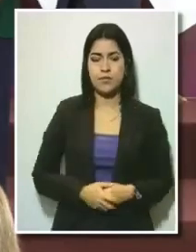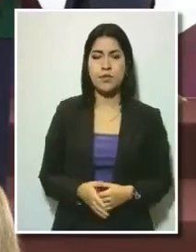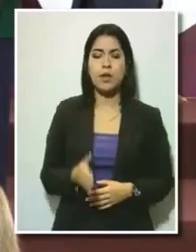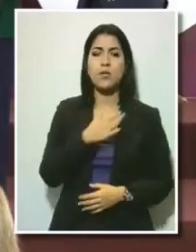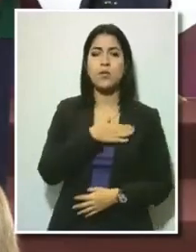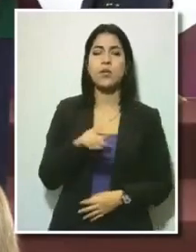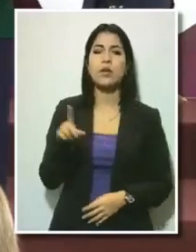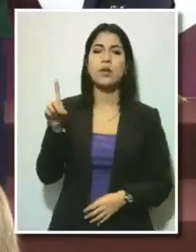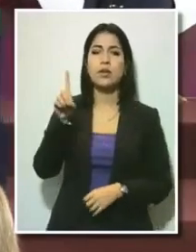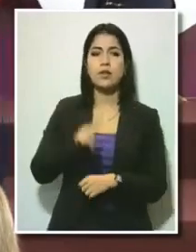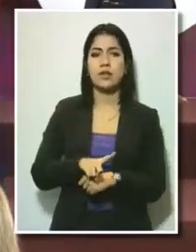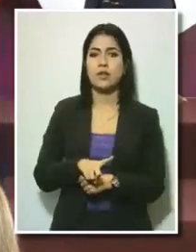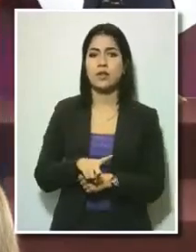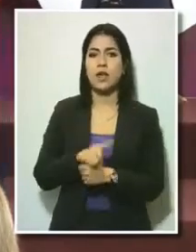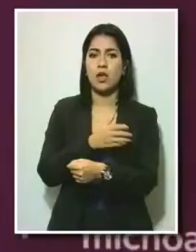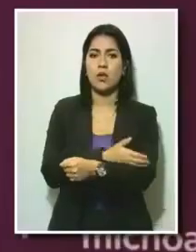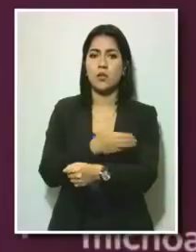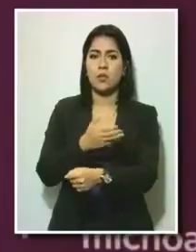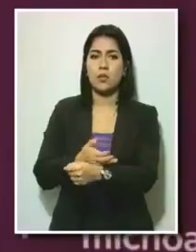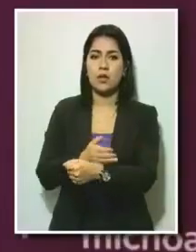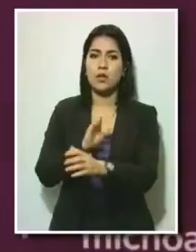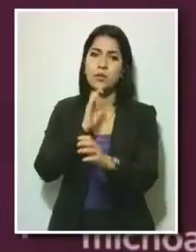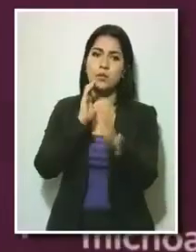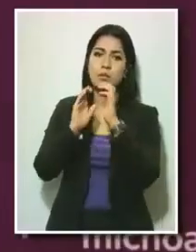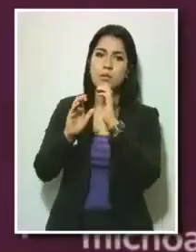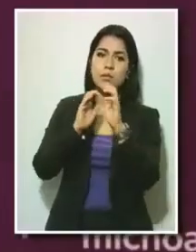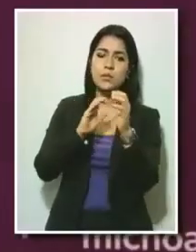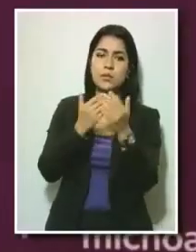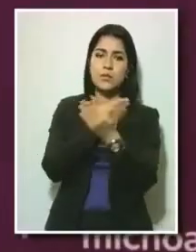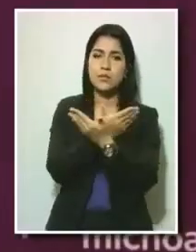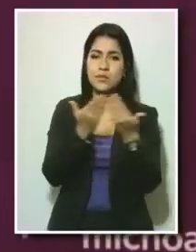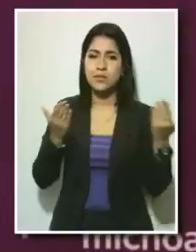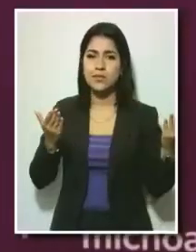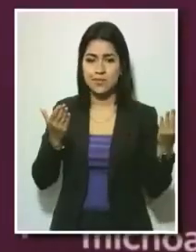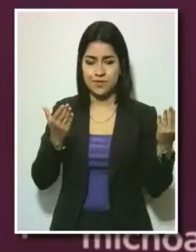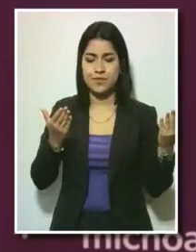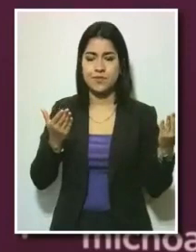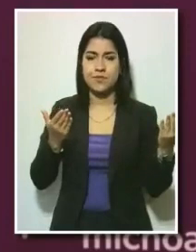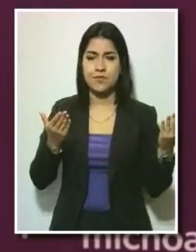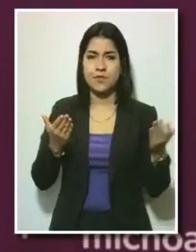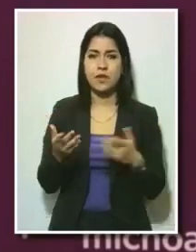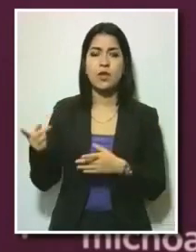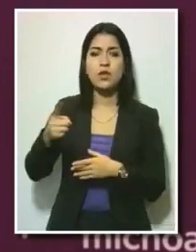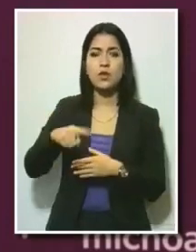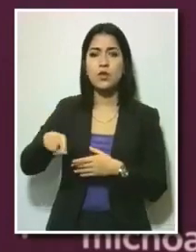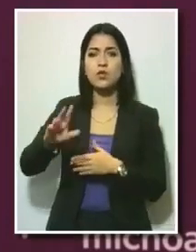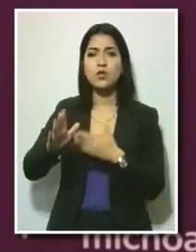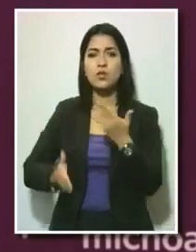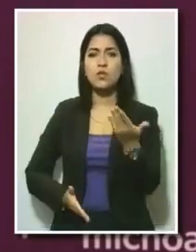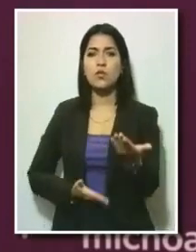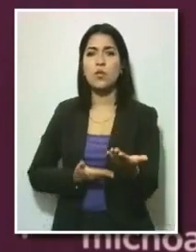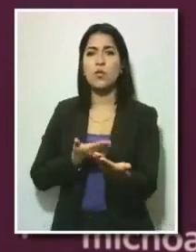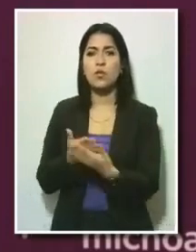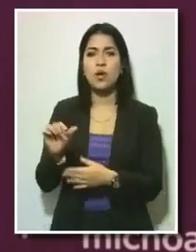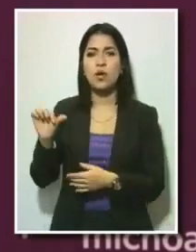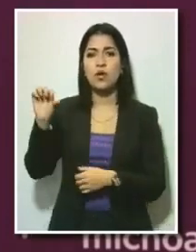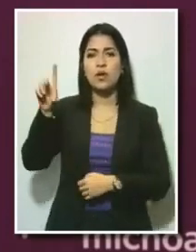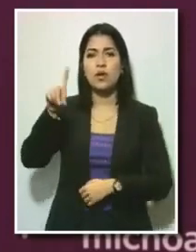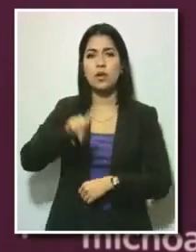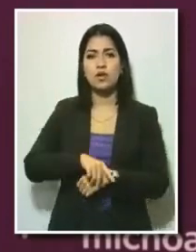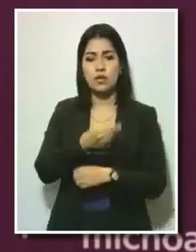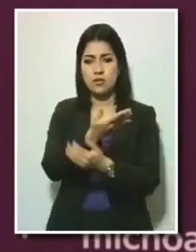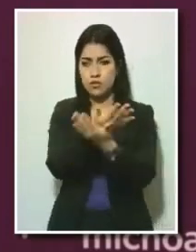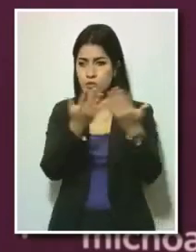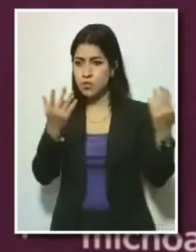Muy buenos días, compañeros medios de comunicación. Queremos proponerles hoy que ustedes, junto con